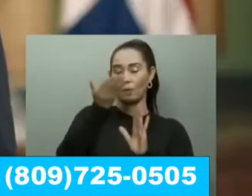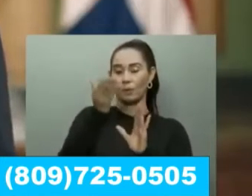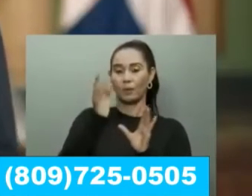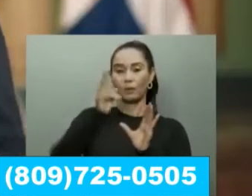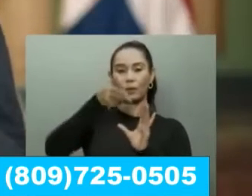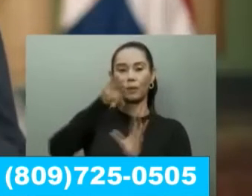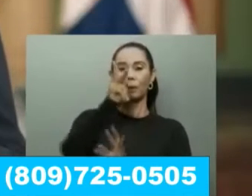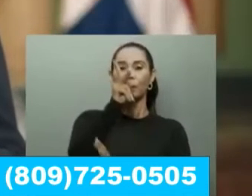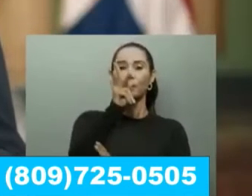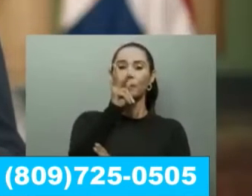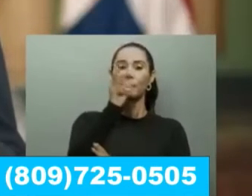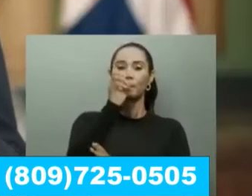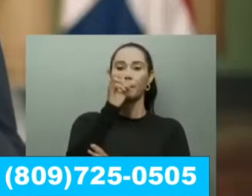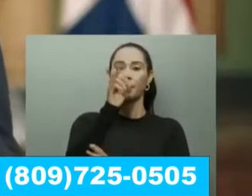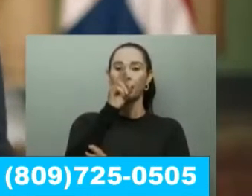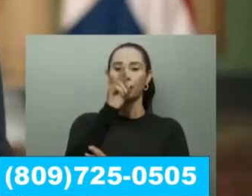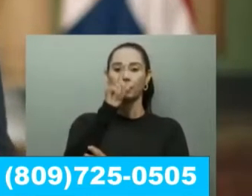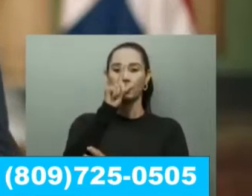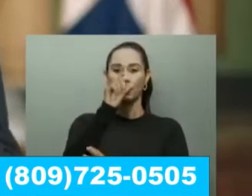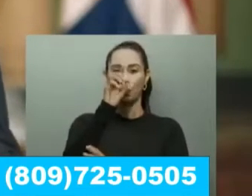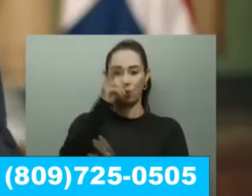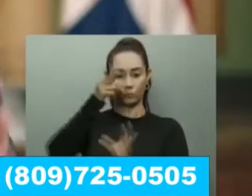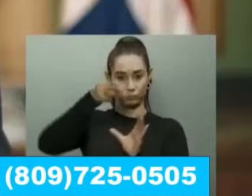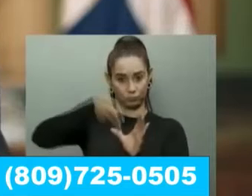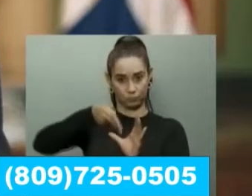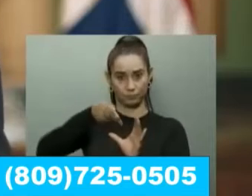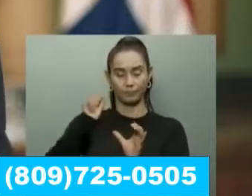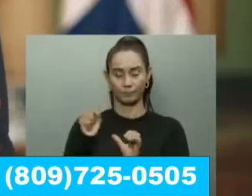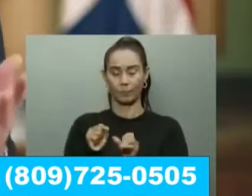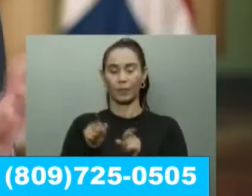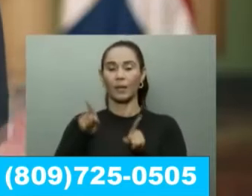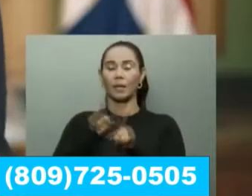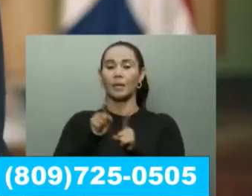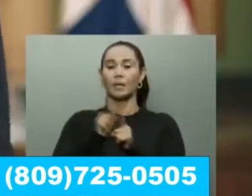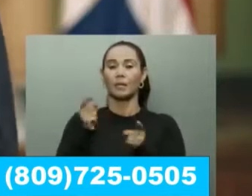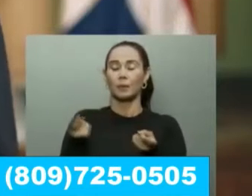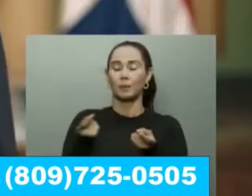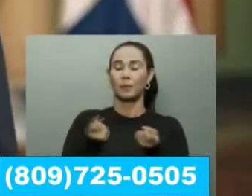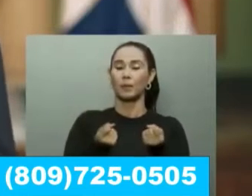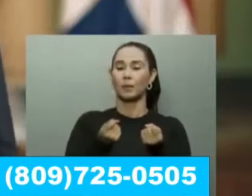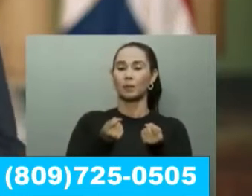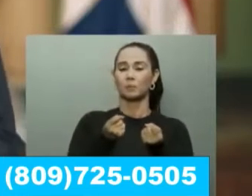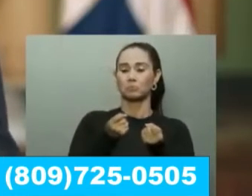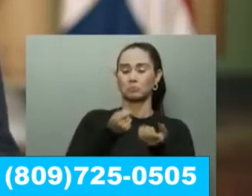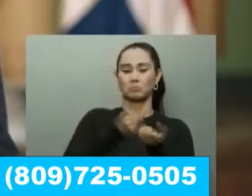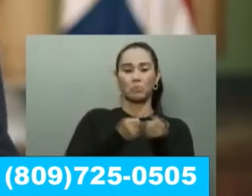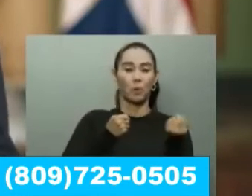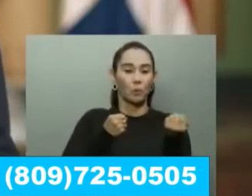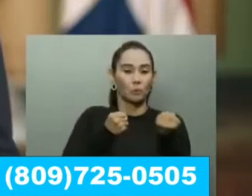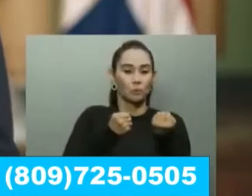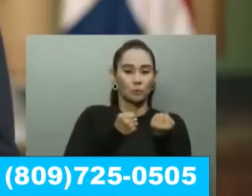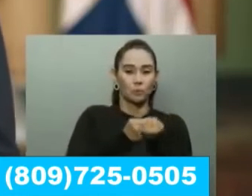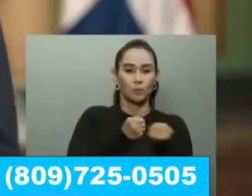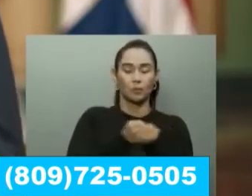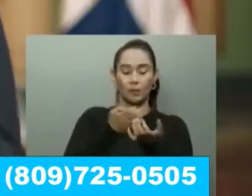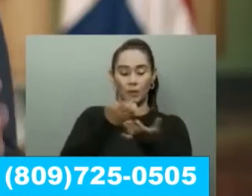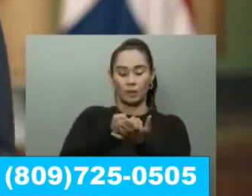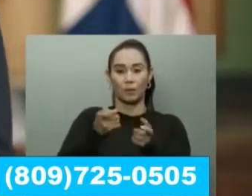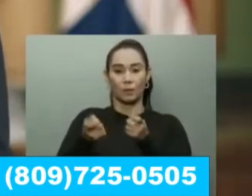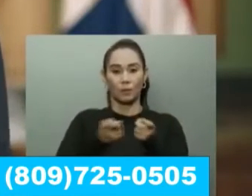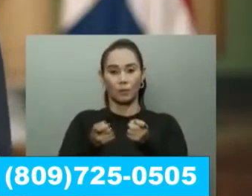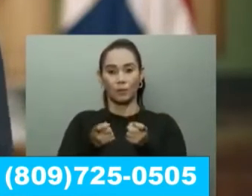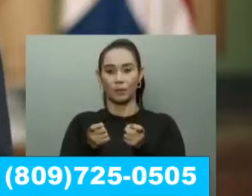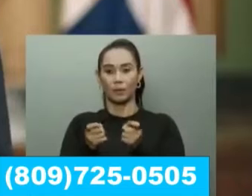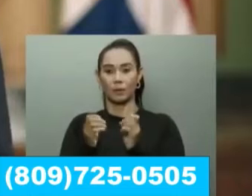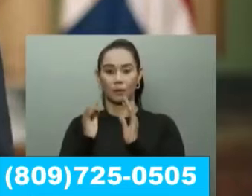su gobierno es firme y que no temer a remar contra la corriente si sabe que va en la dirección